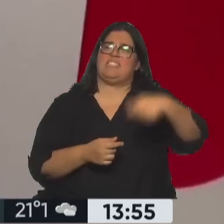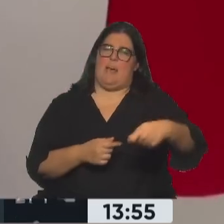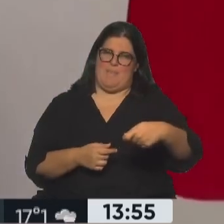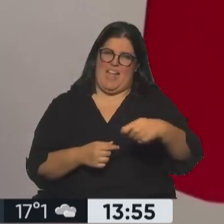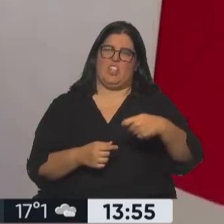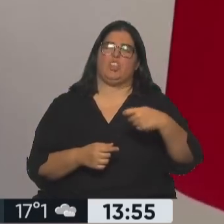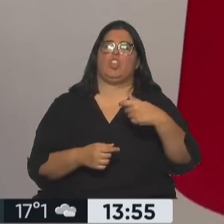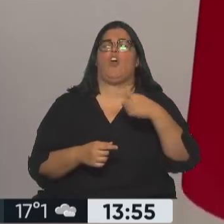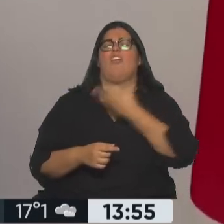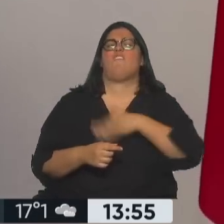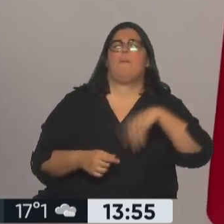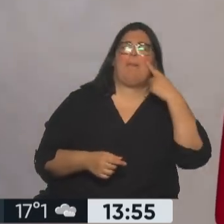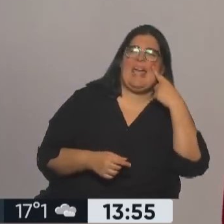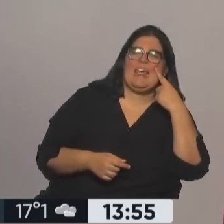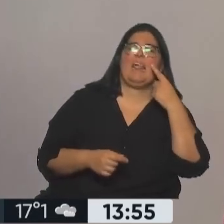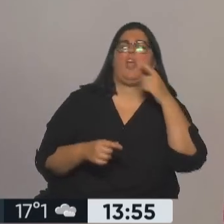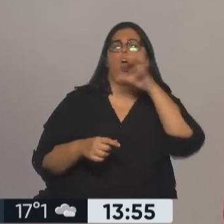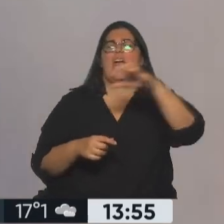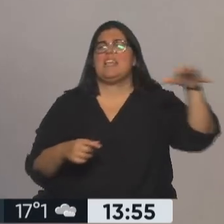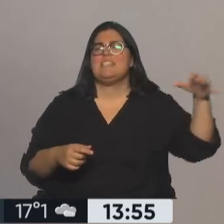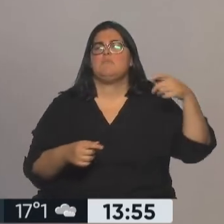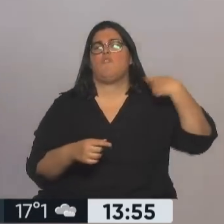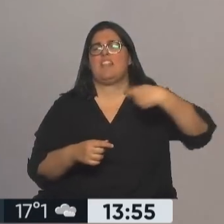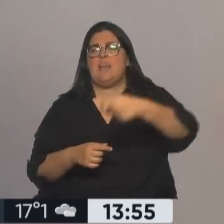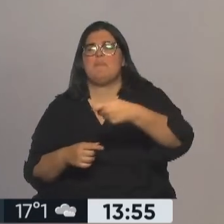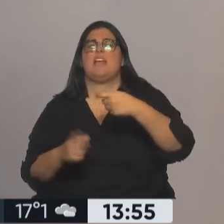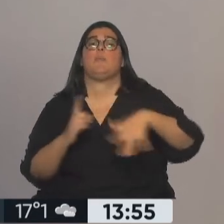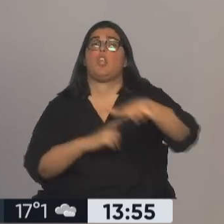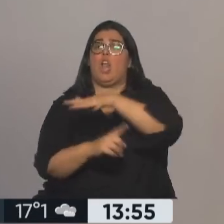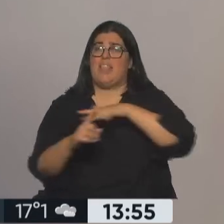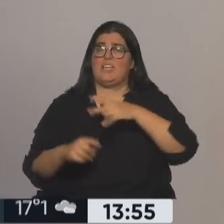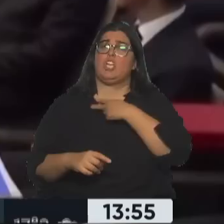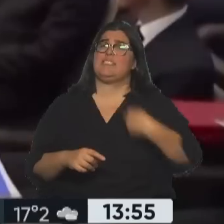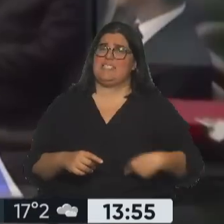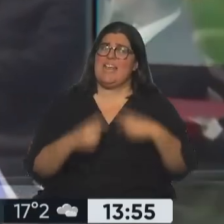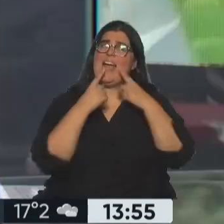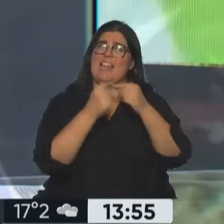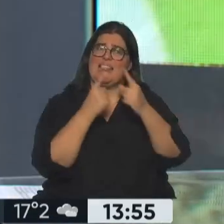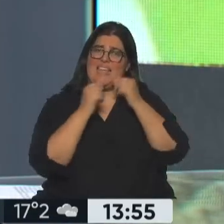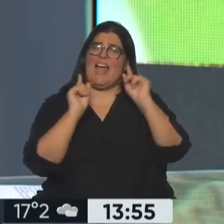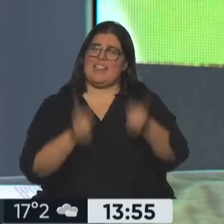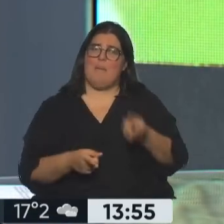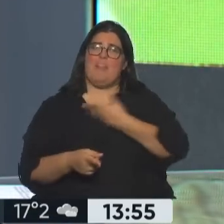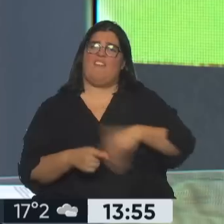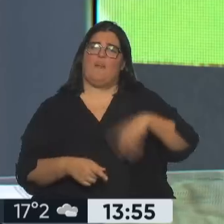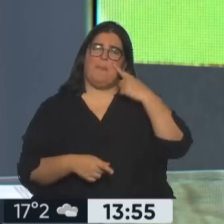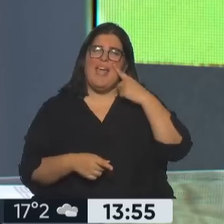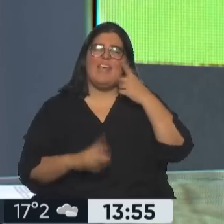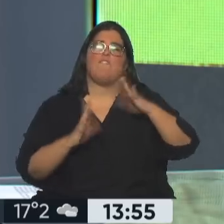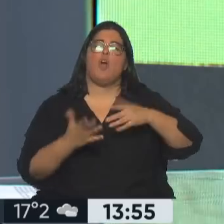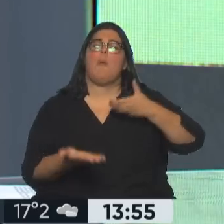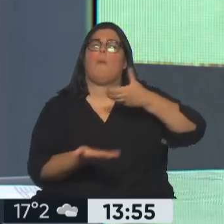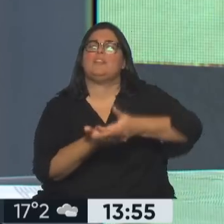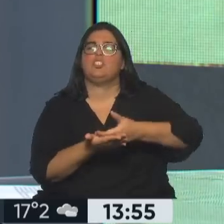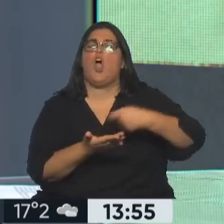a través de estos organismos, en un contexto en el cual también aparece China, ¿no?, criticando este modo de